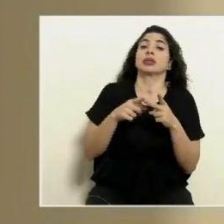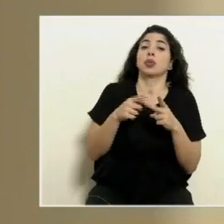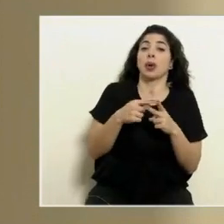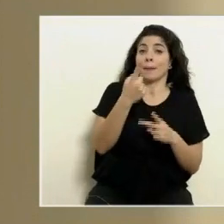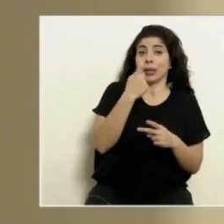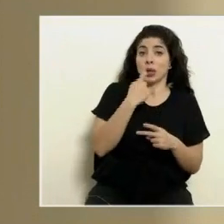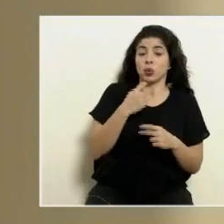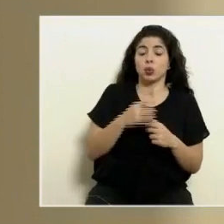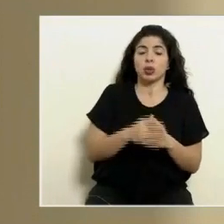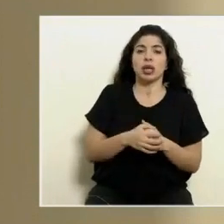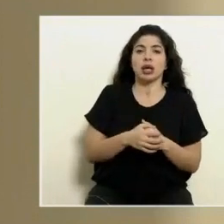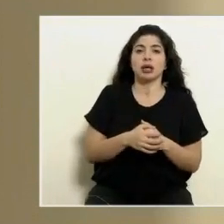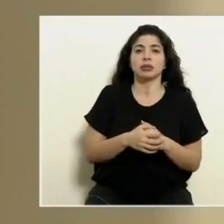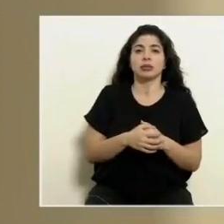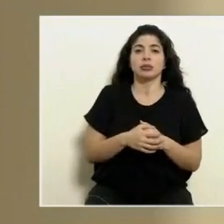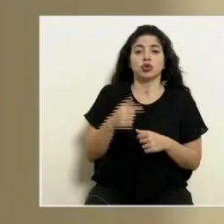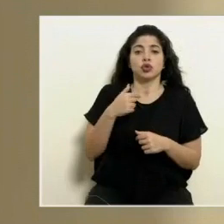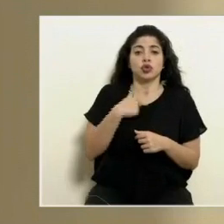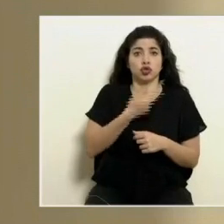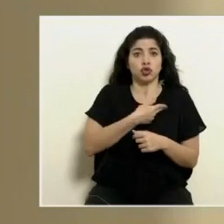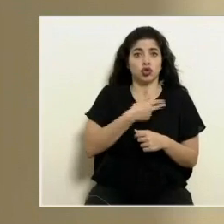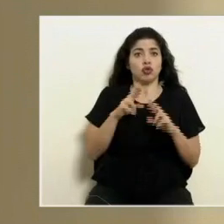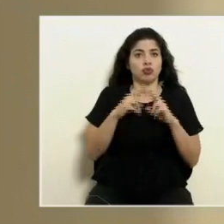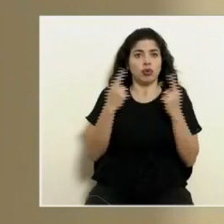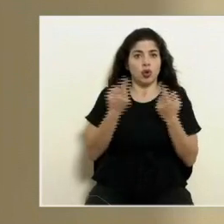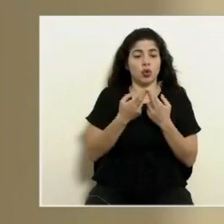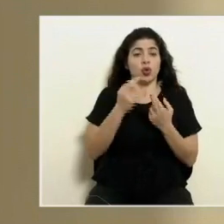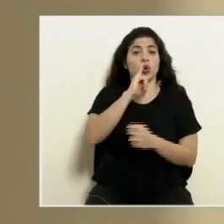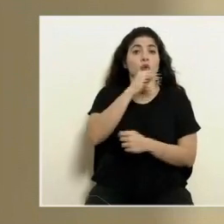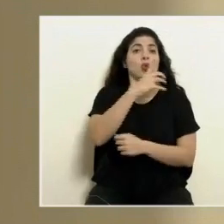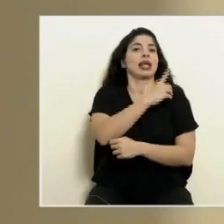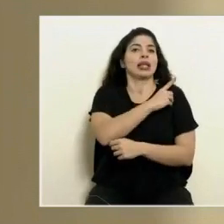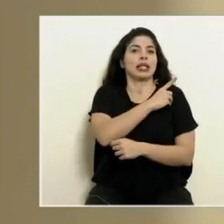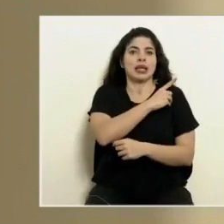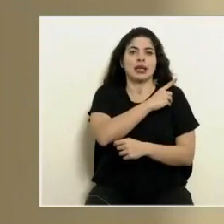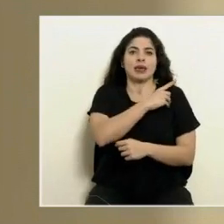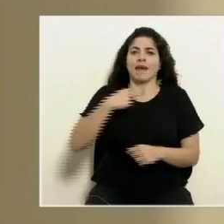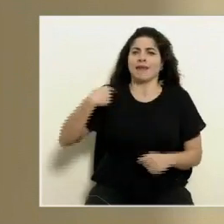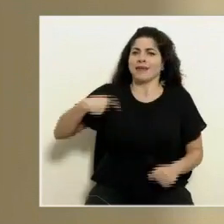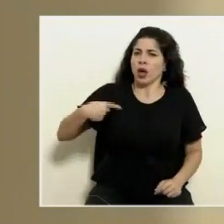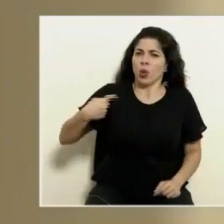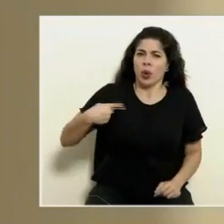bueno, nosotros estamos sesionando como Junta Directiva con muy